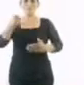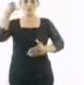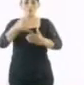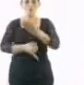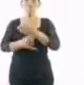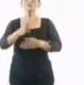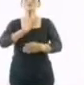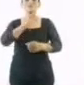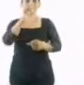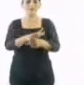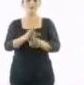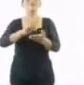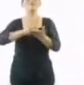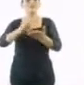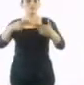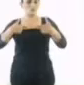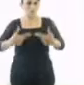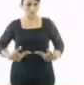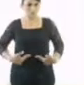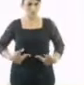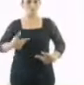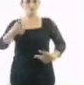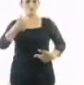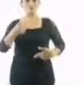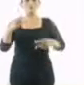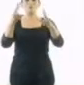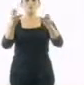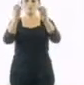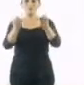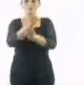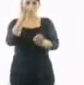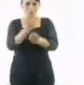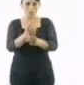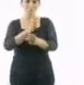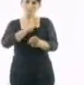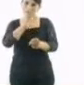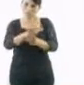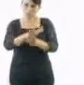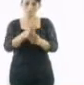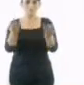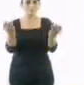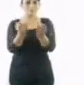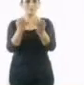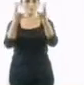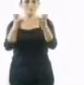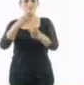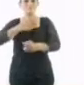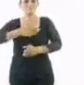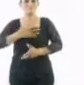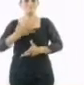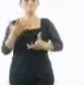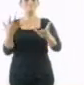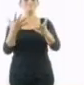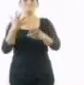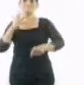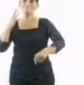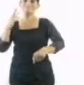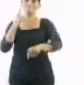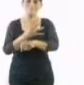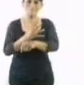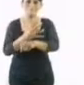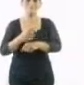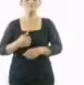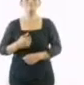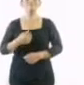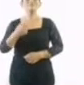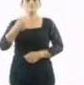materia de derechos humanos. Tengo especialidad en materia de seguridad, en materia de procuración y de